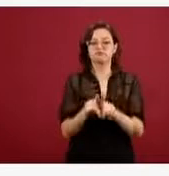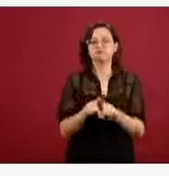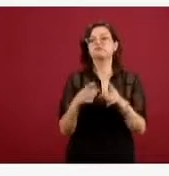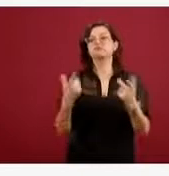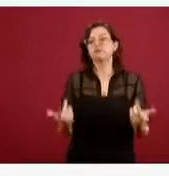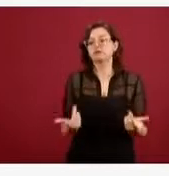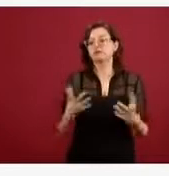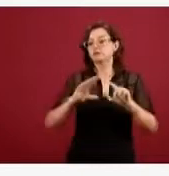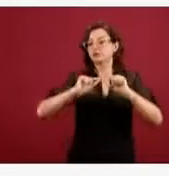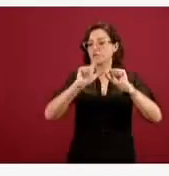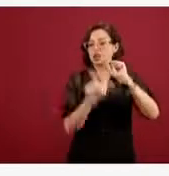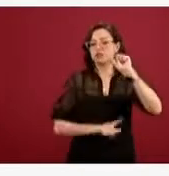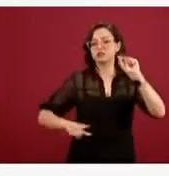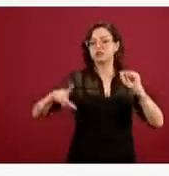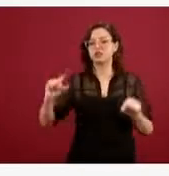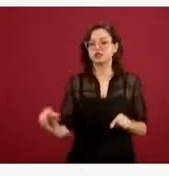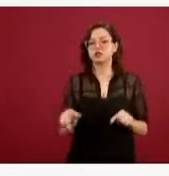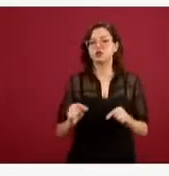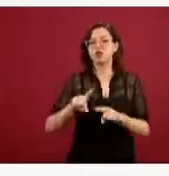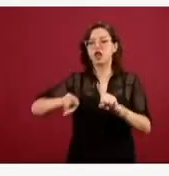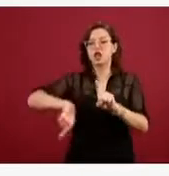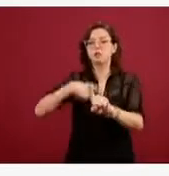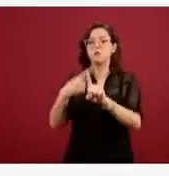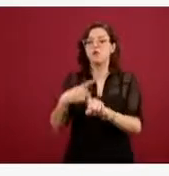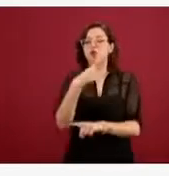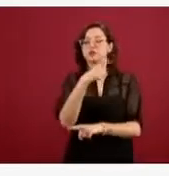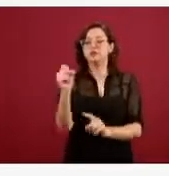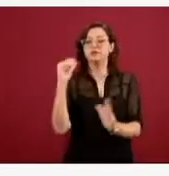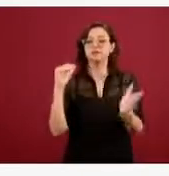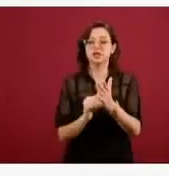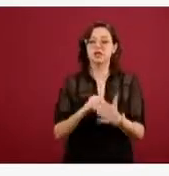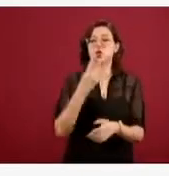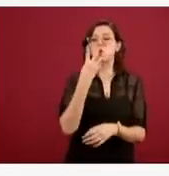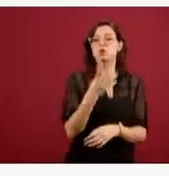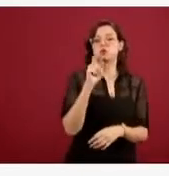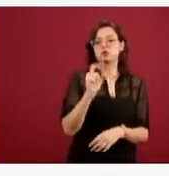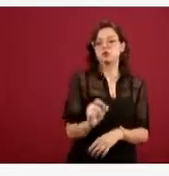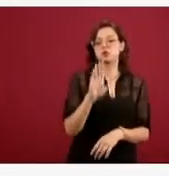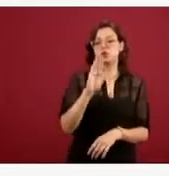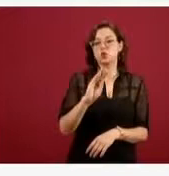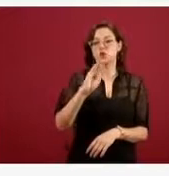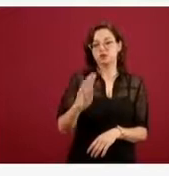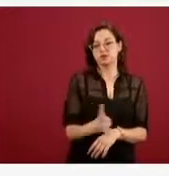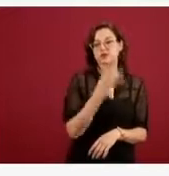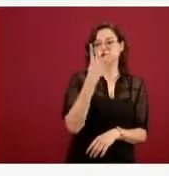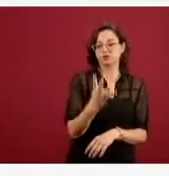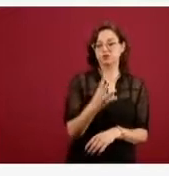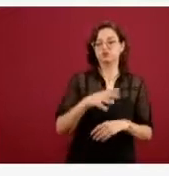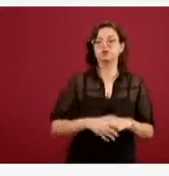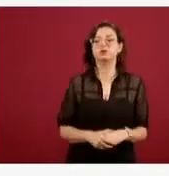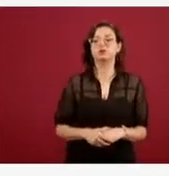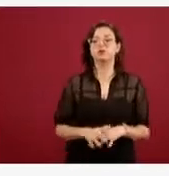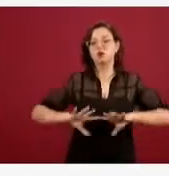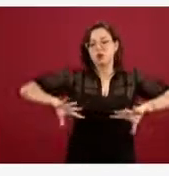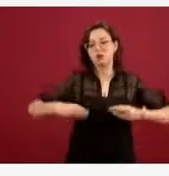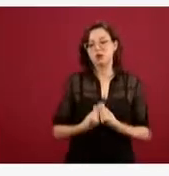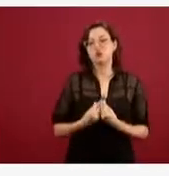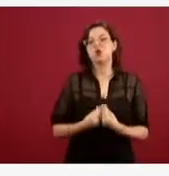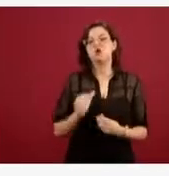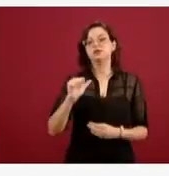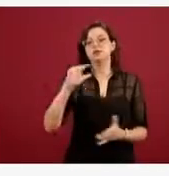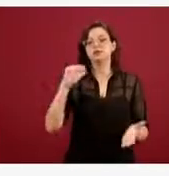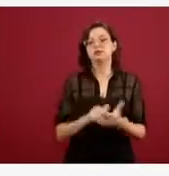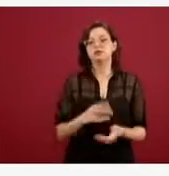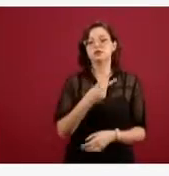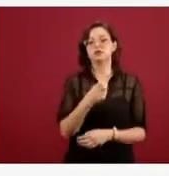de 4.92, esta tasa por 100,000 habitantes para México, los 6.297